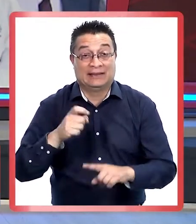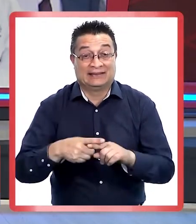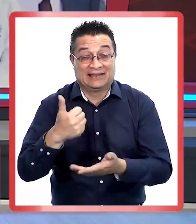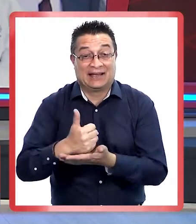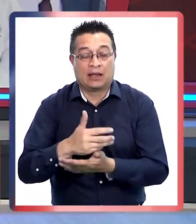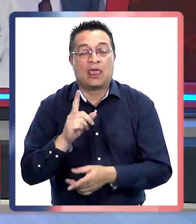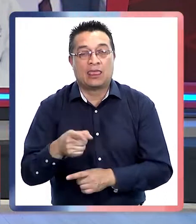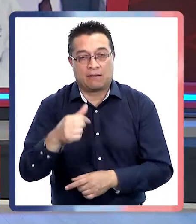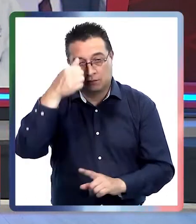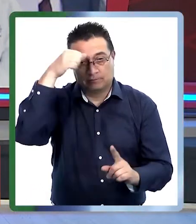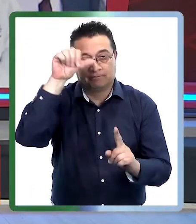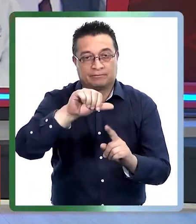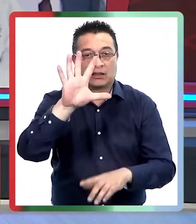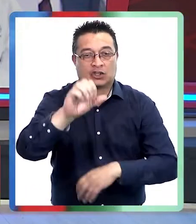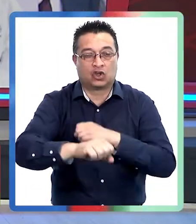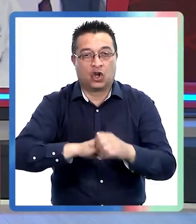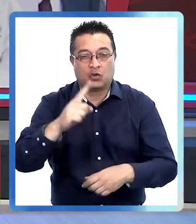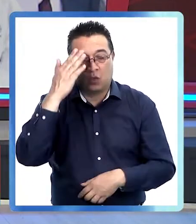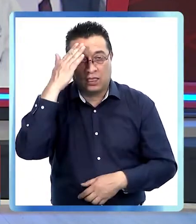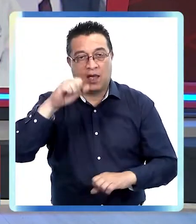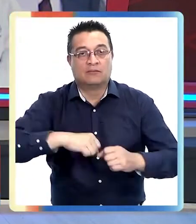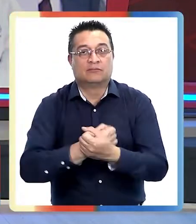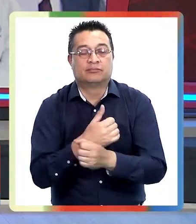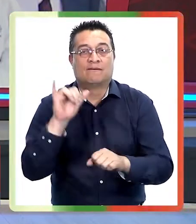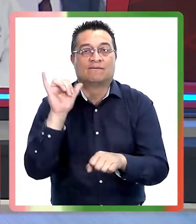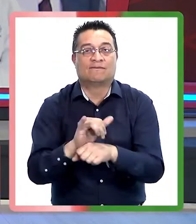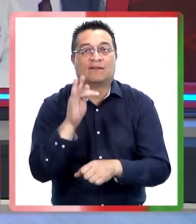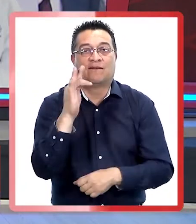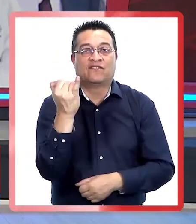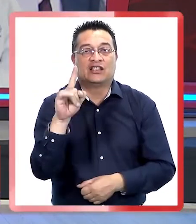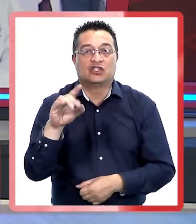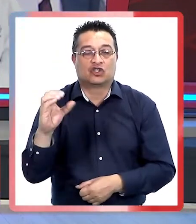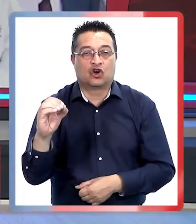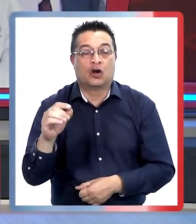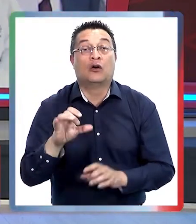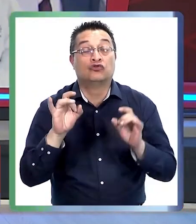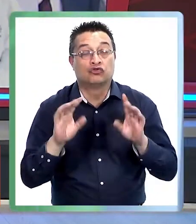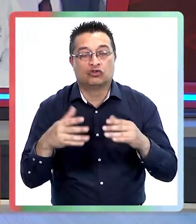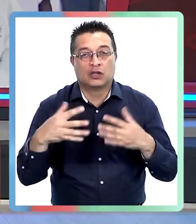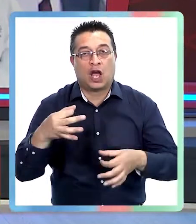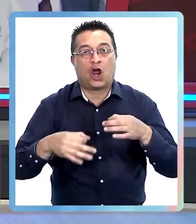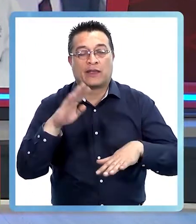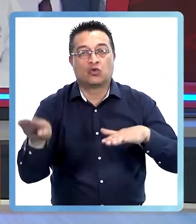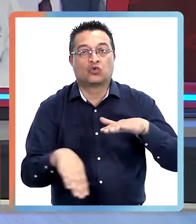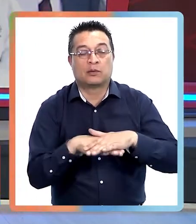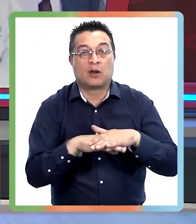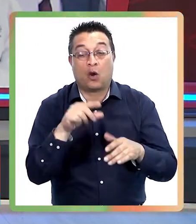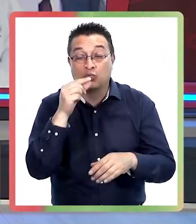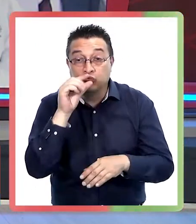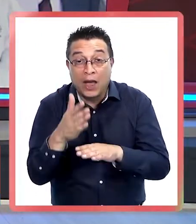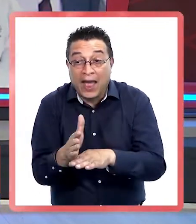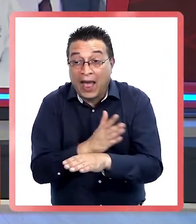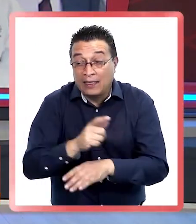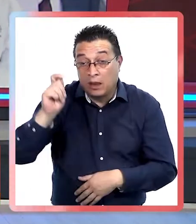Antofagasta tendrá que cumplir una condena de 5 años y un día de cárcel por fraude al fisco, Todo quedó zanjado ante la Corte Suprema y